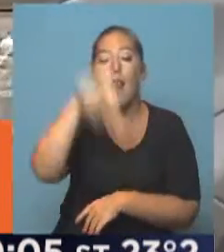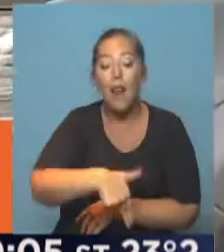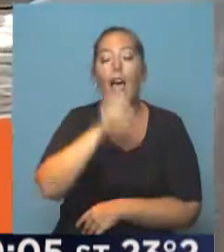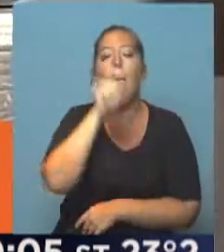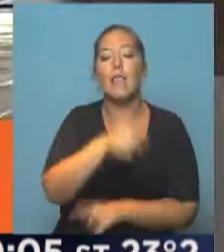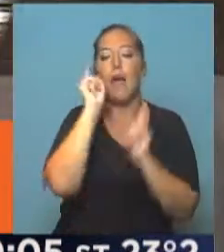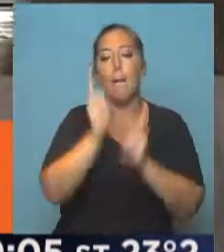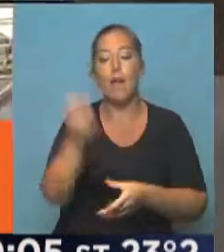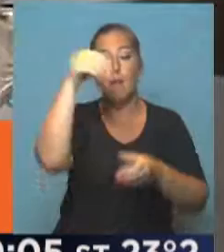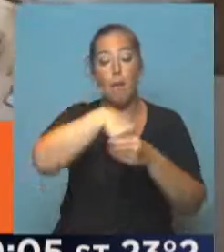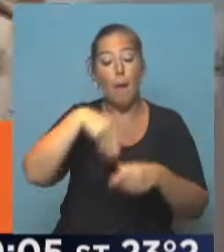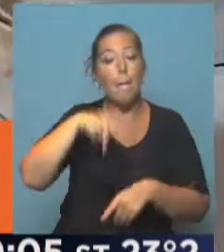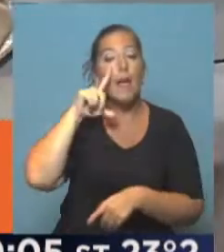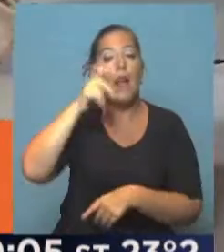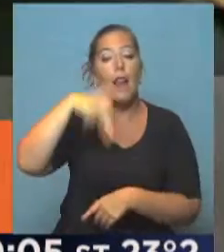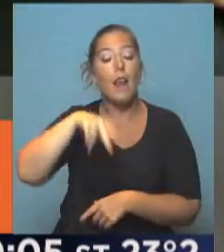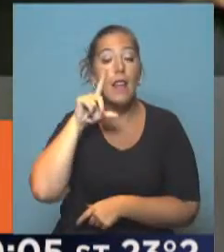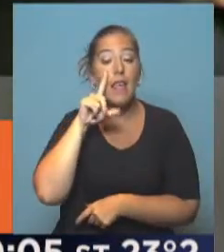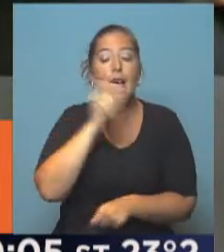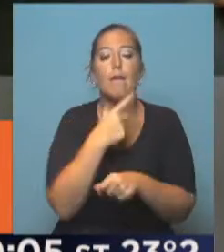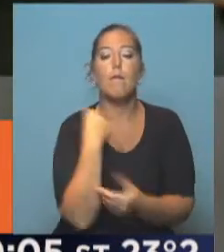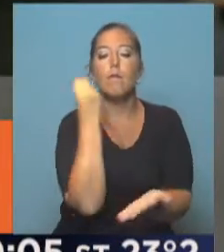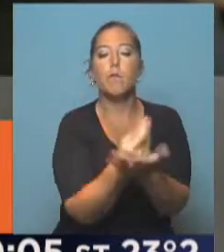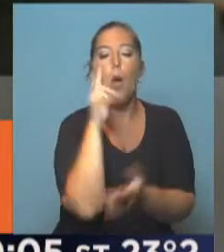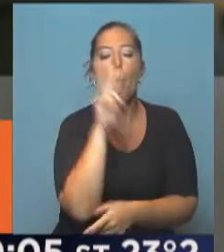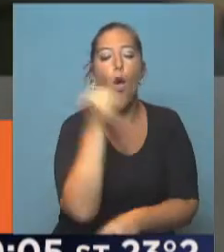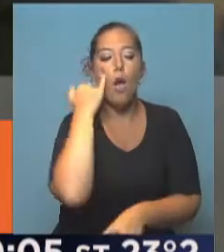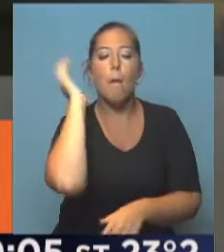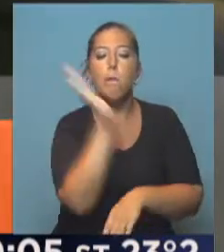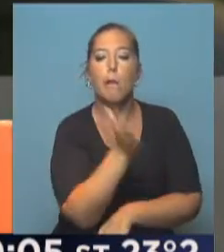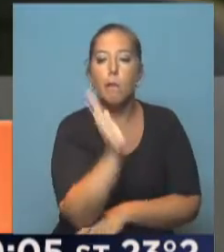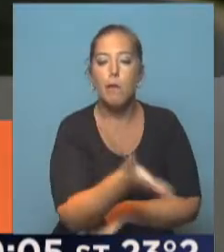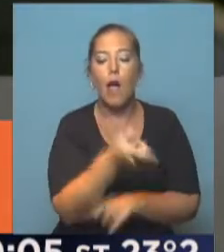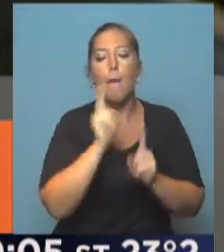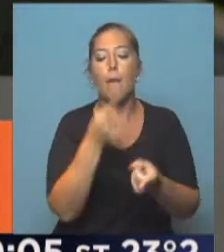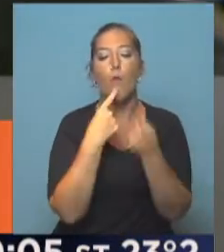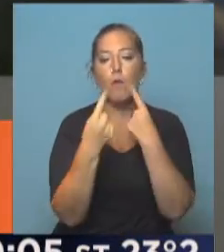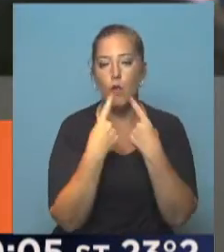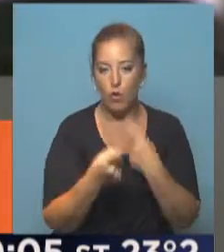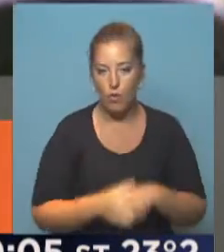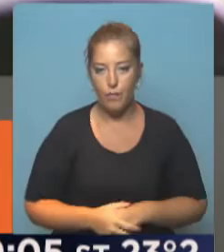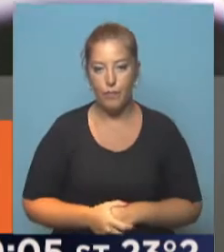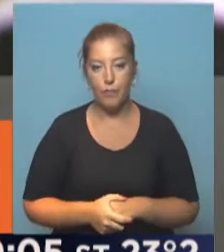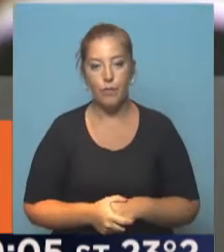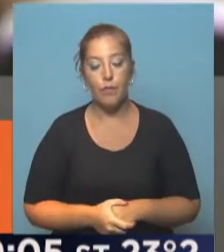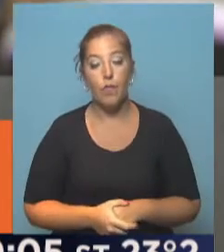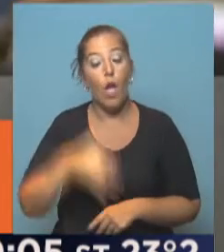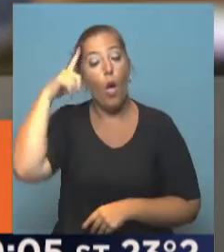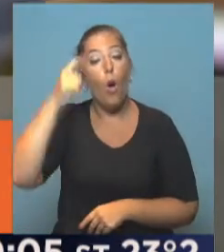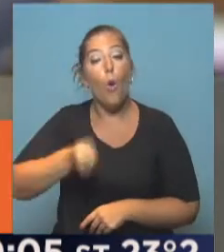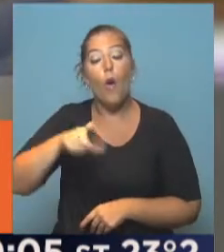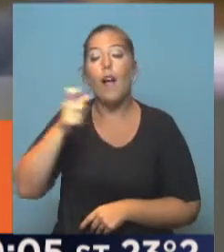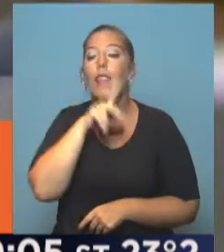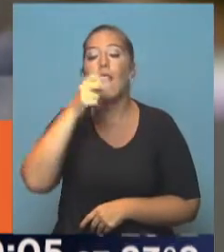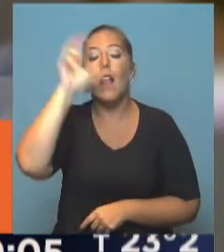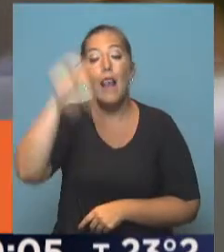también participó Milani, quien permaneció presente y lo hostilizó durante el interrogatorio. El juez Catalán fue condenado a